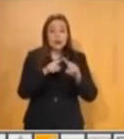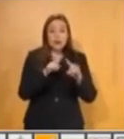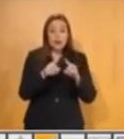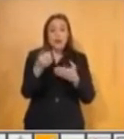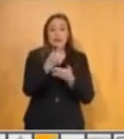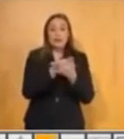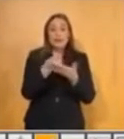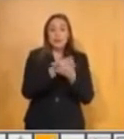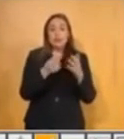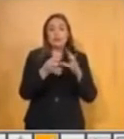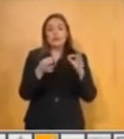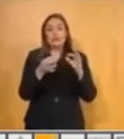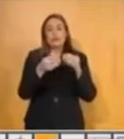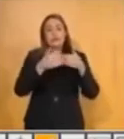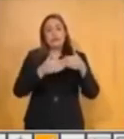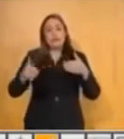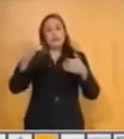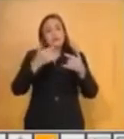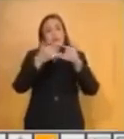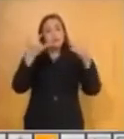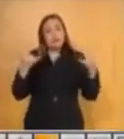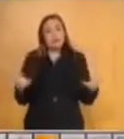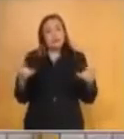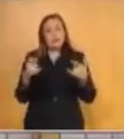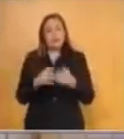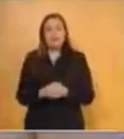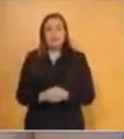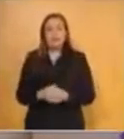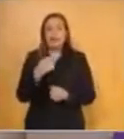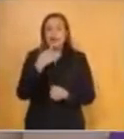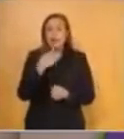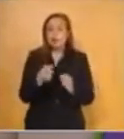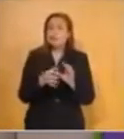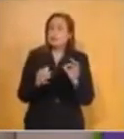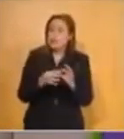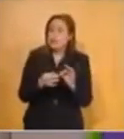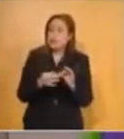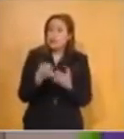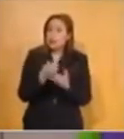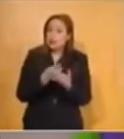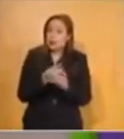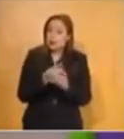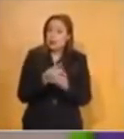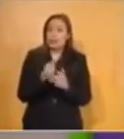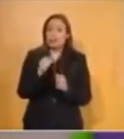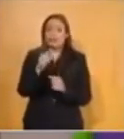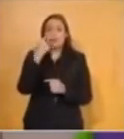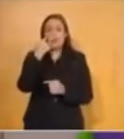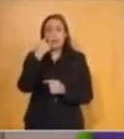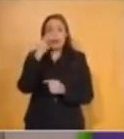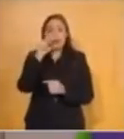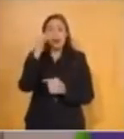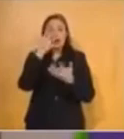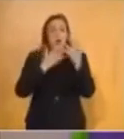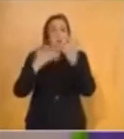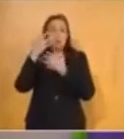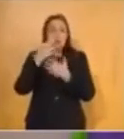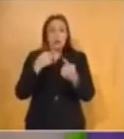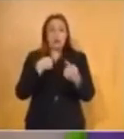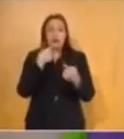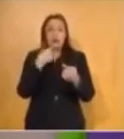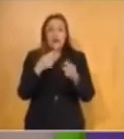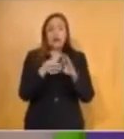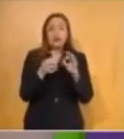que narran la historia, que los narran a través de dibujo. Atención en esto, no nos confundamos con la narrativa con